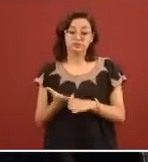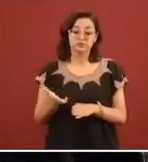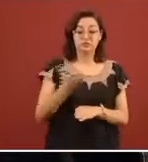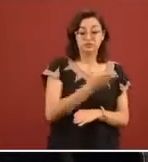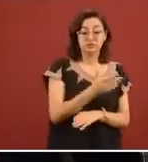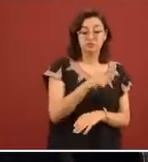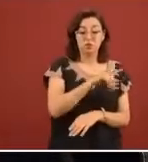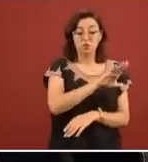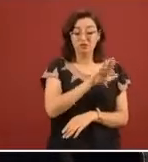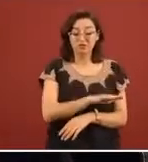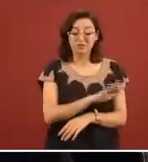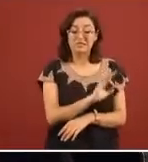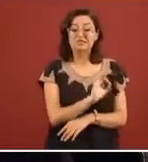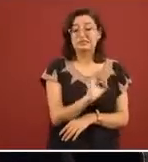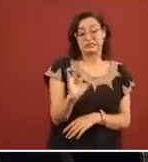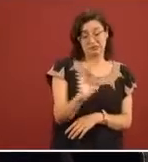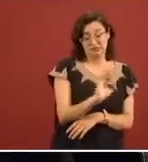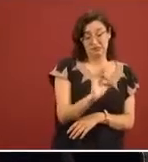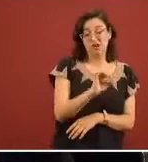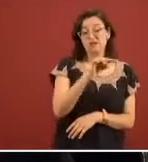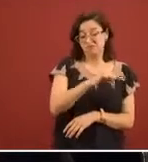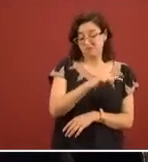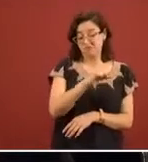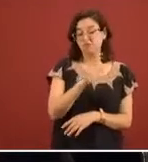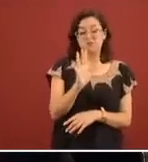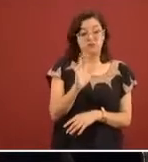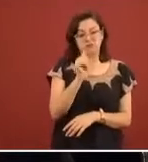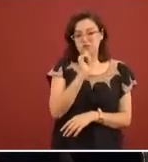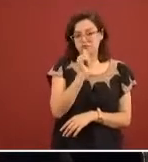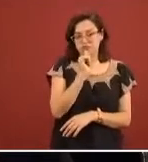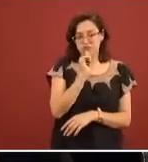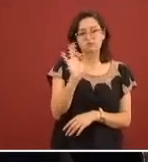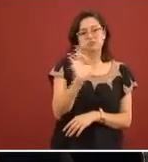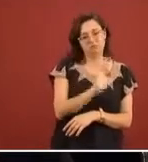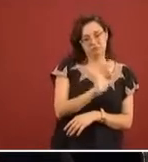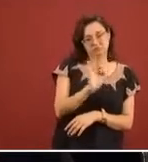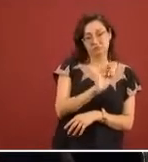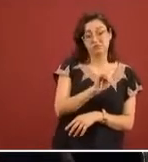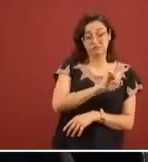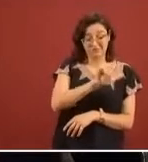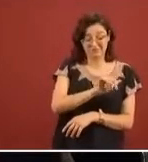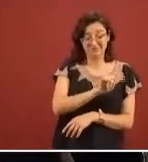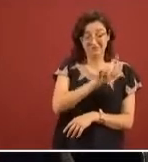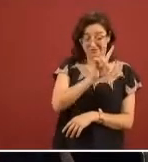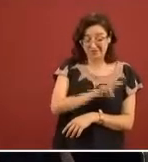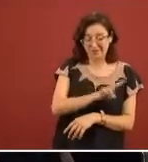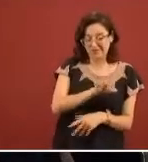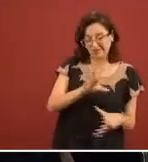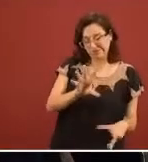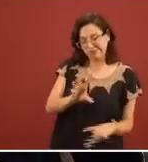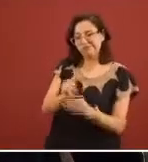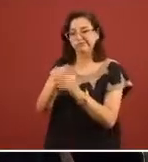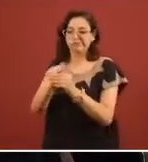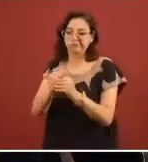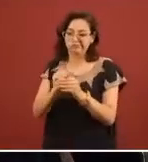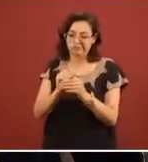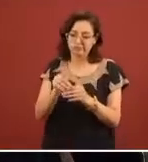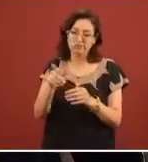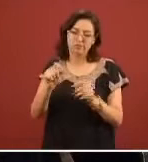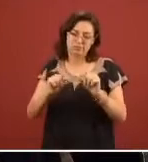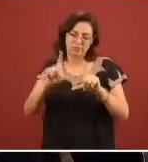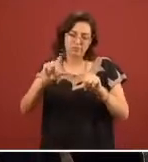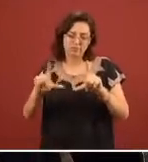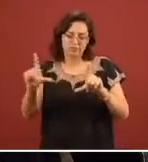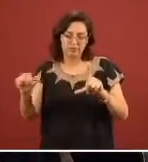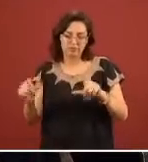defunciones sospechosas que en su momento pueden seguir alimentando a esta otra gráfica. La siguiente diapositiva también es en relación